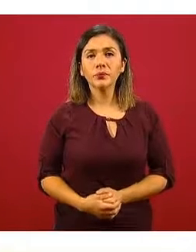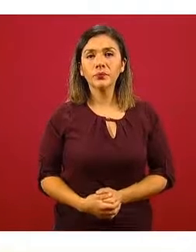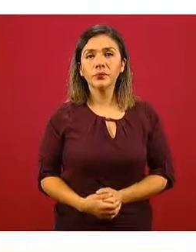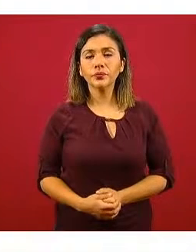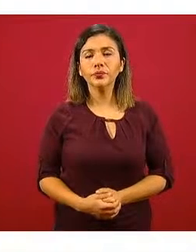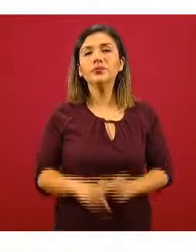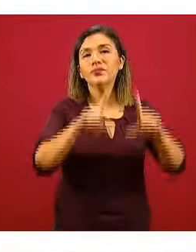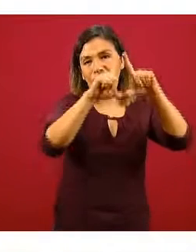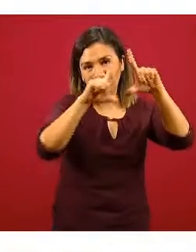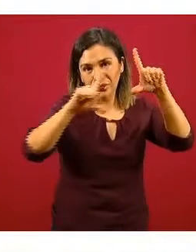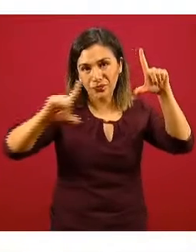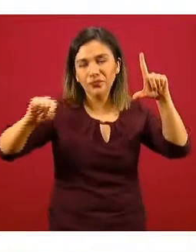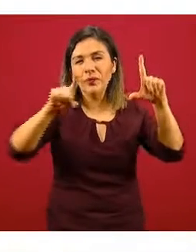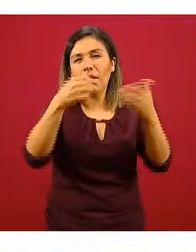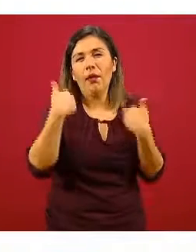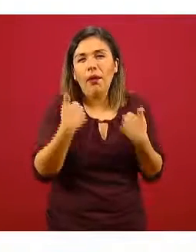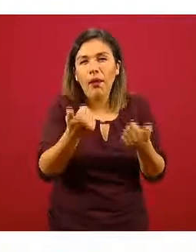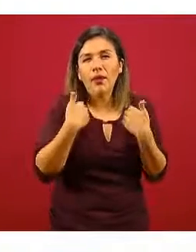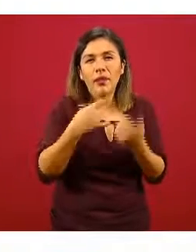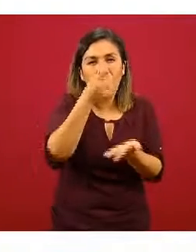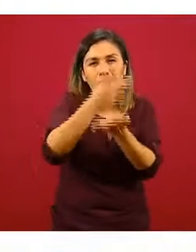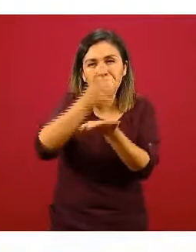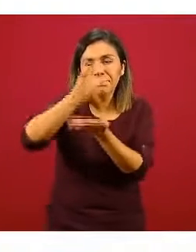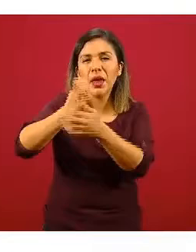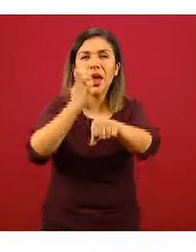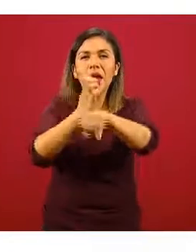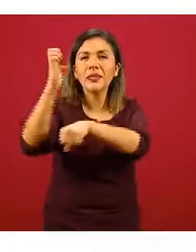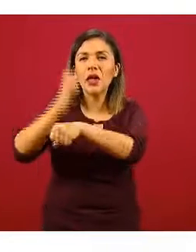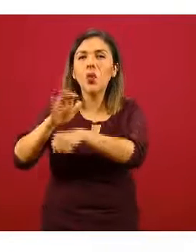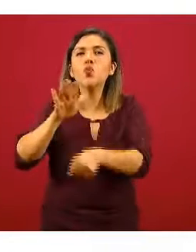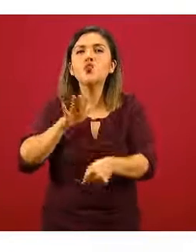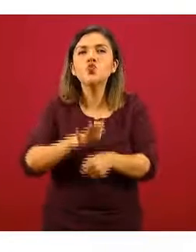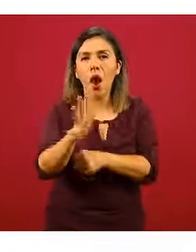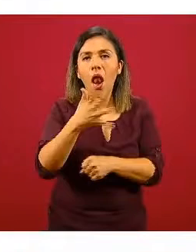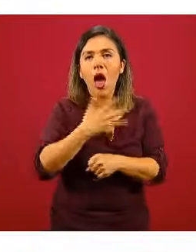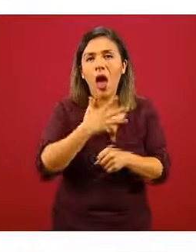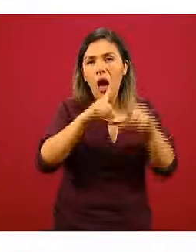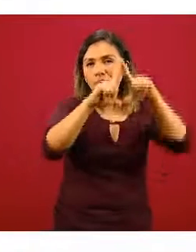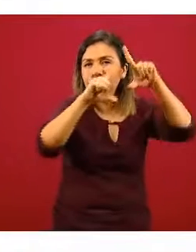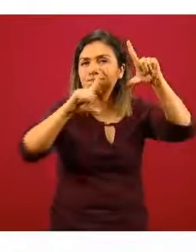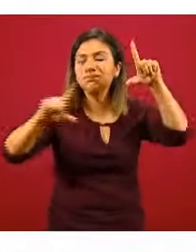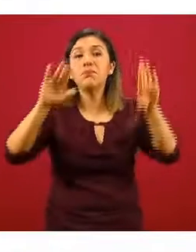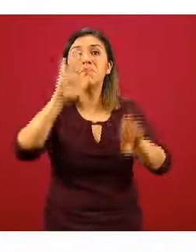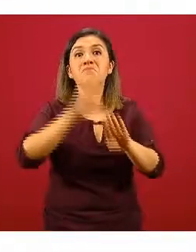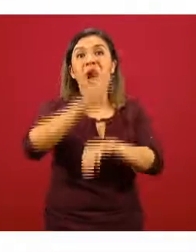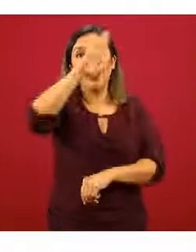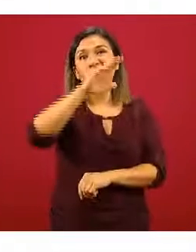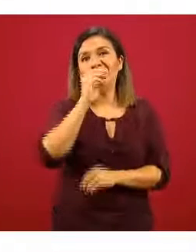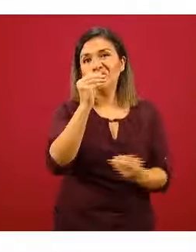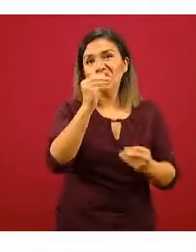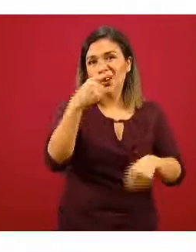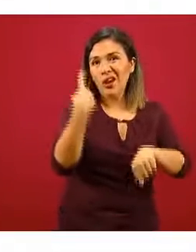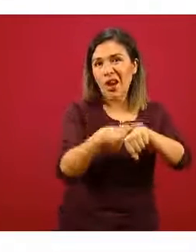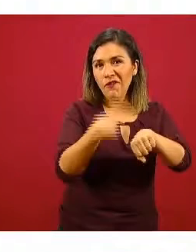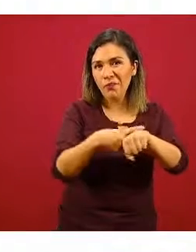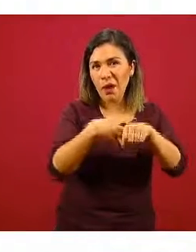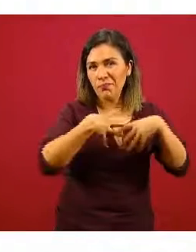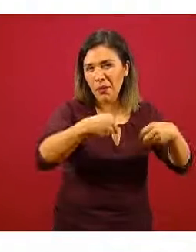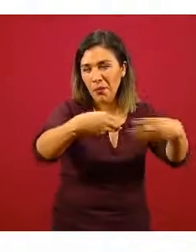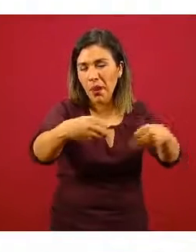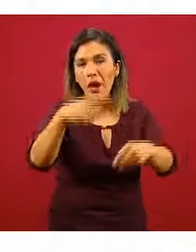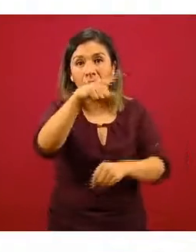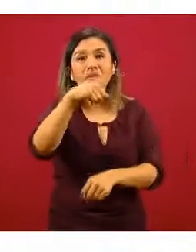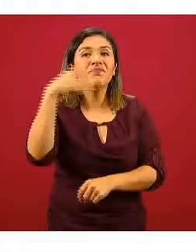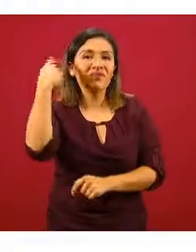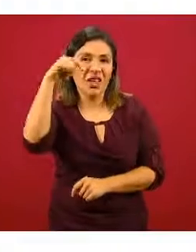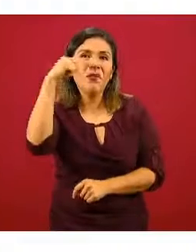orden descendente para poder ubicar rápidamente las entidades federativas que están con la mayor carga de enfermedad. Ahí vemos cómo Tabasco